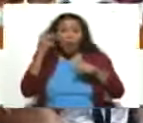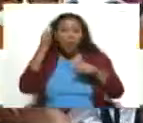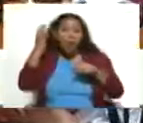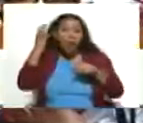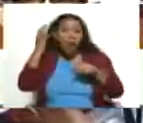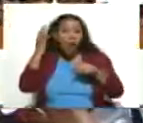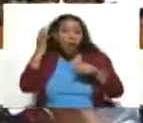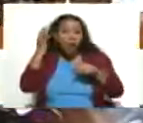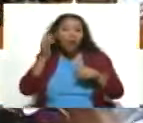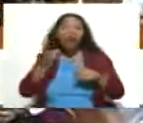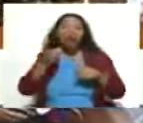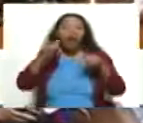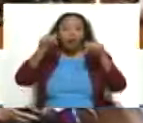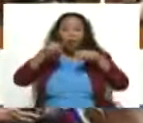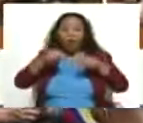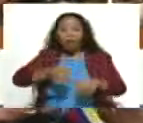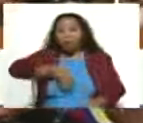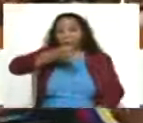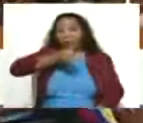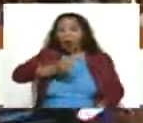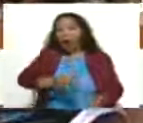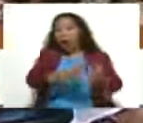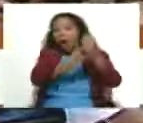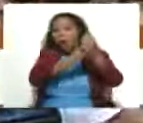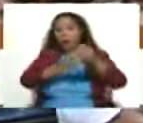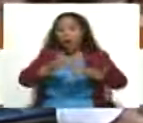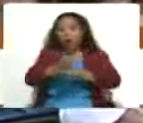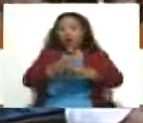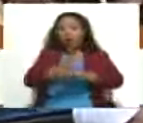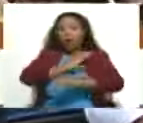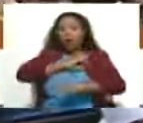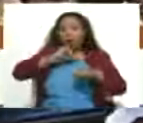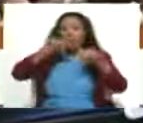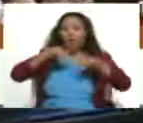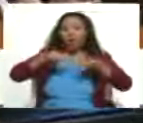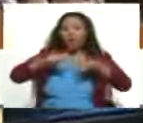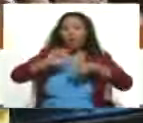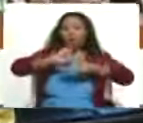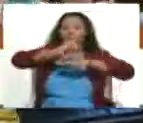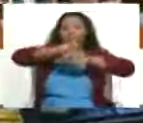batalladora, a nuestra lideresa gobernadora, Liseta